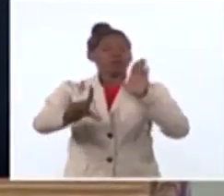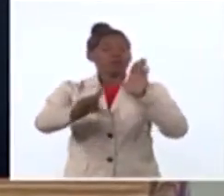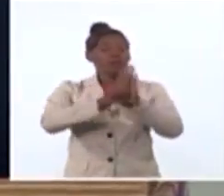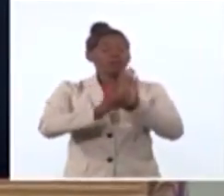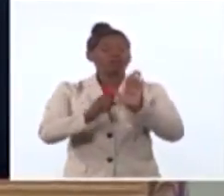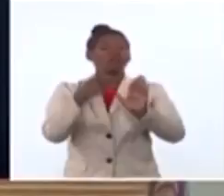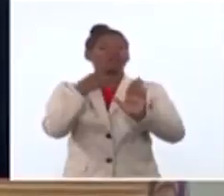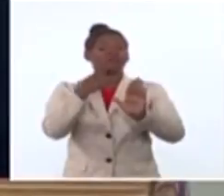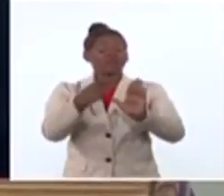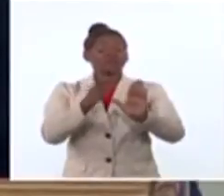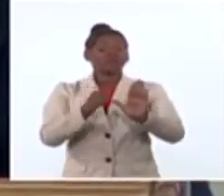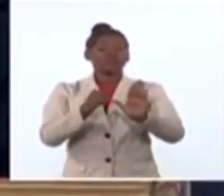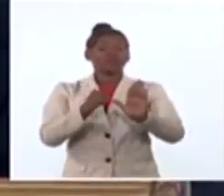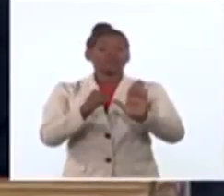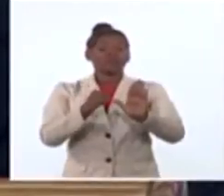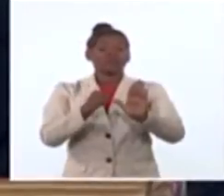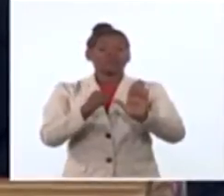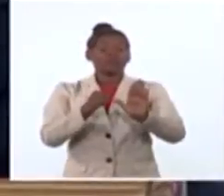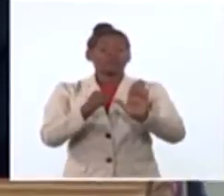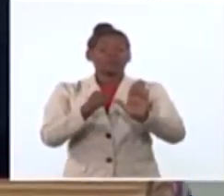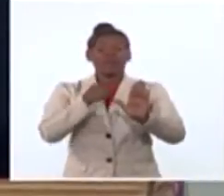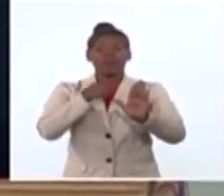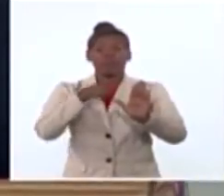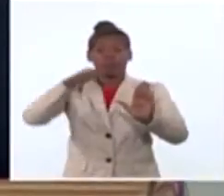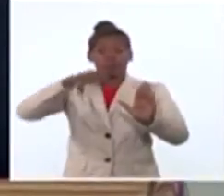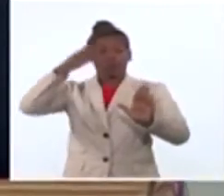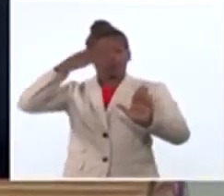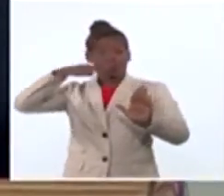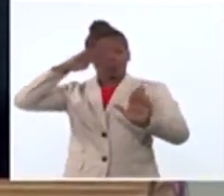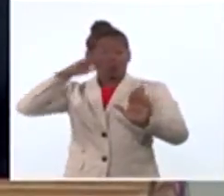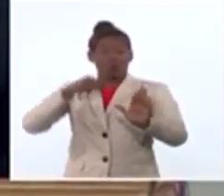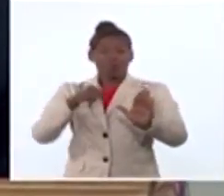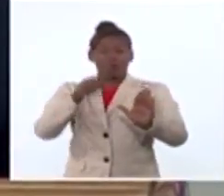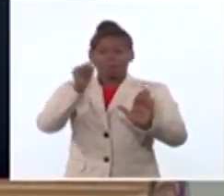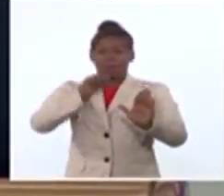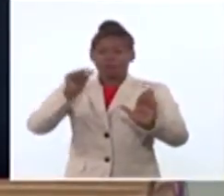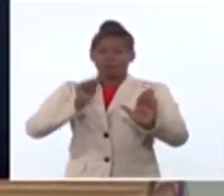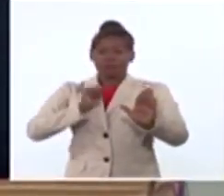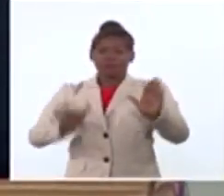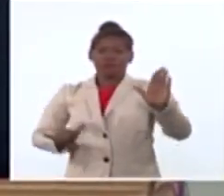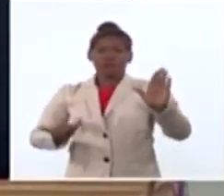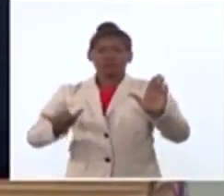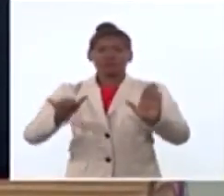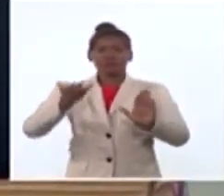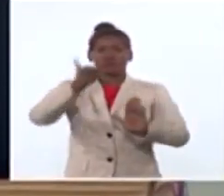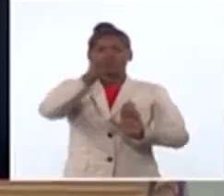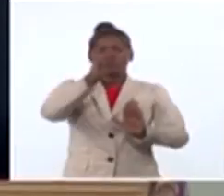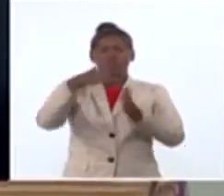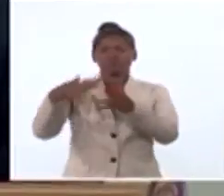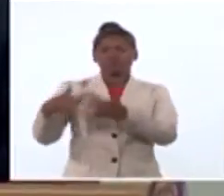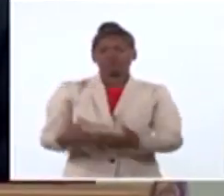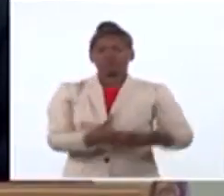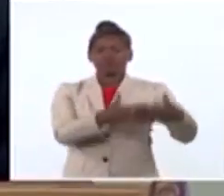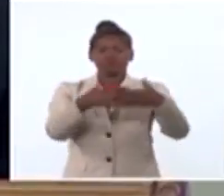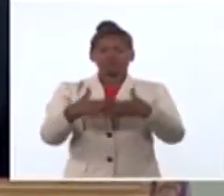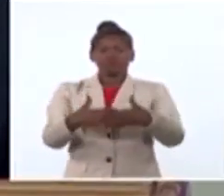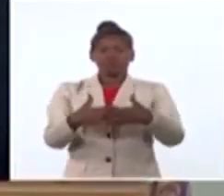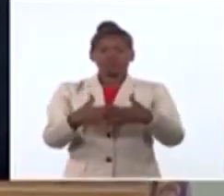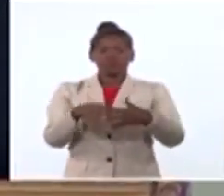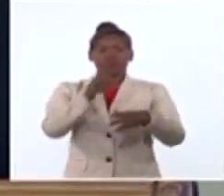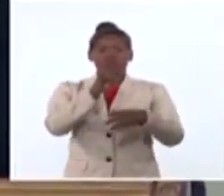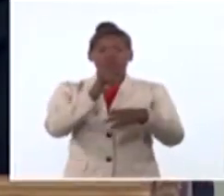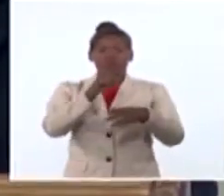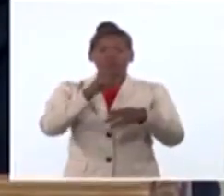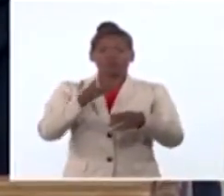los ciudadanos cubanos que deseen viajar a los Estados Unidos con vacunas reconocidas por la